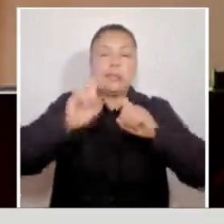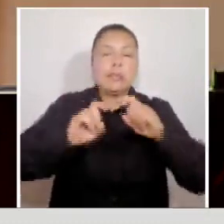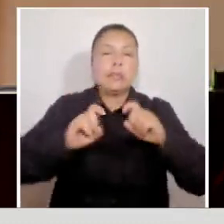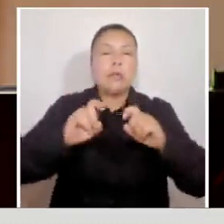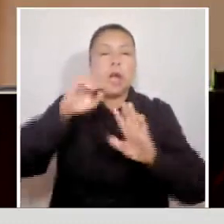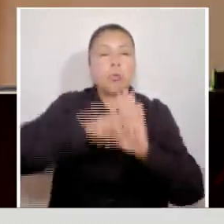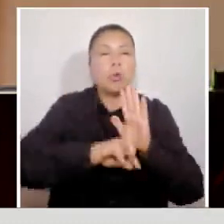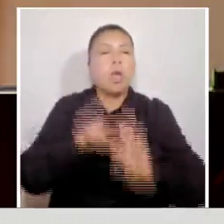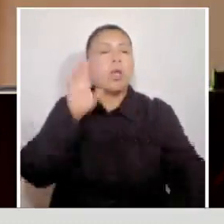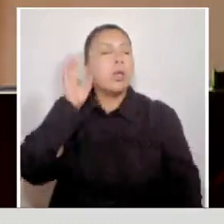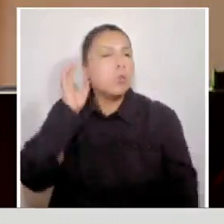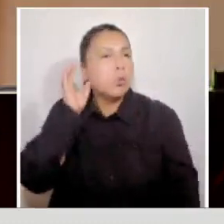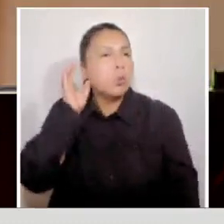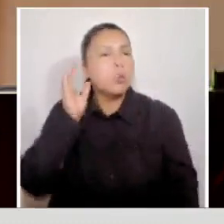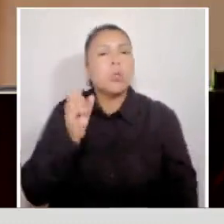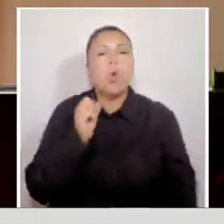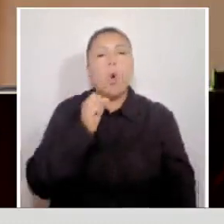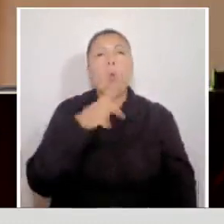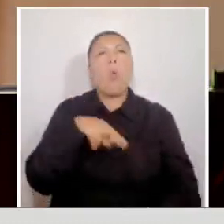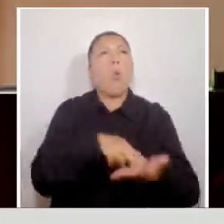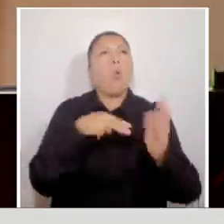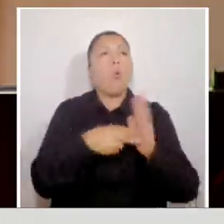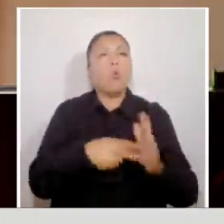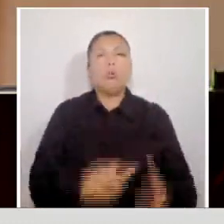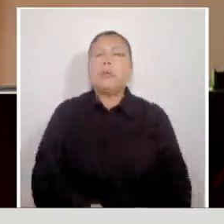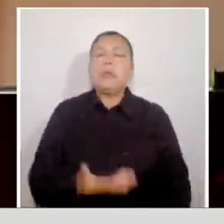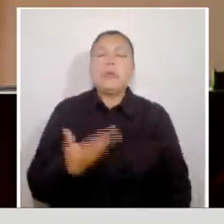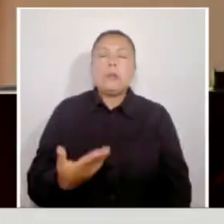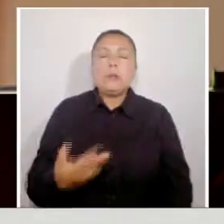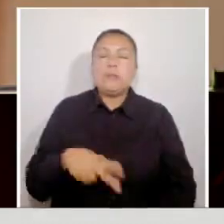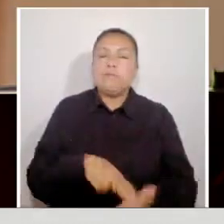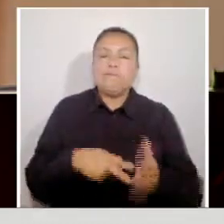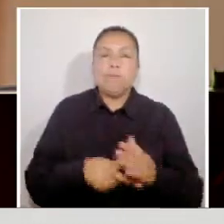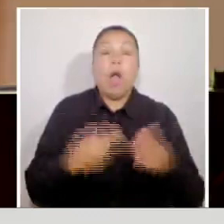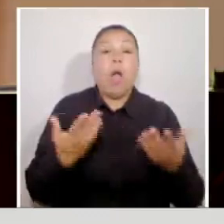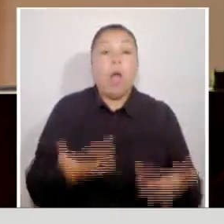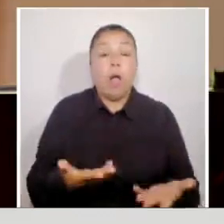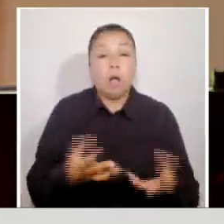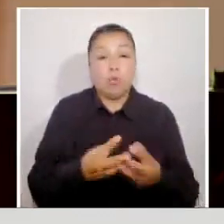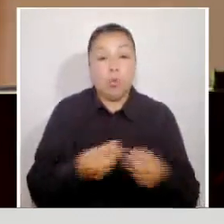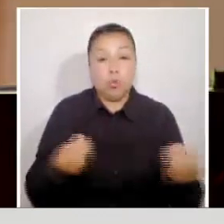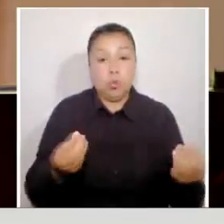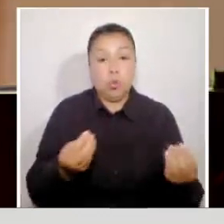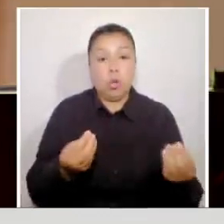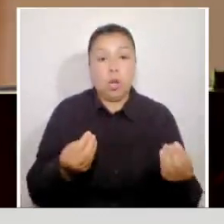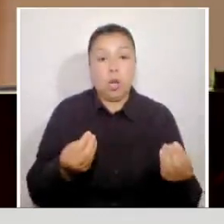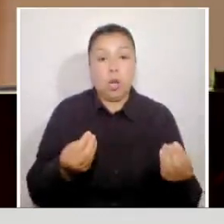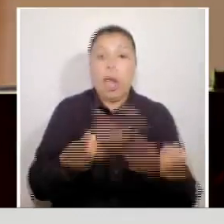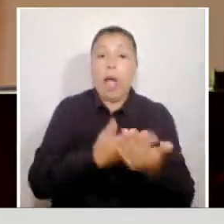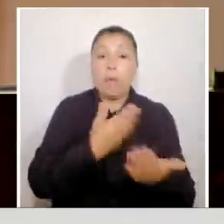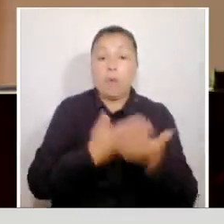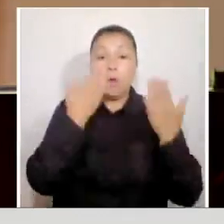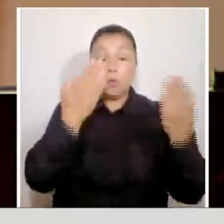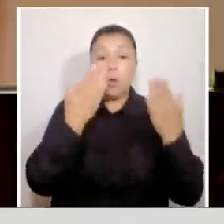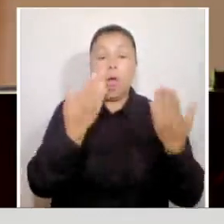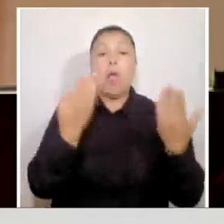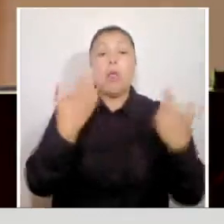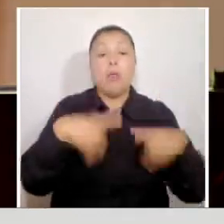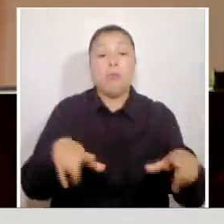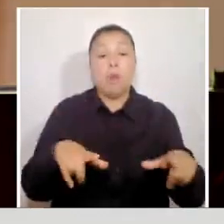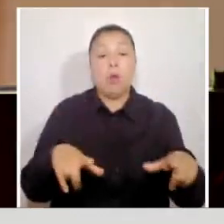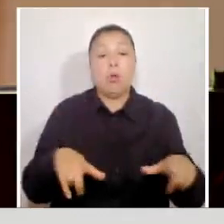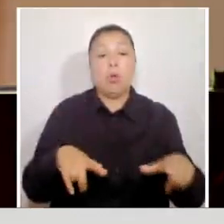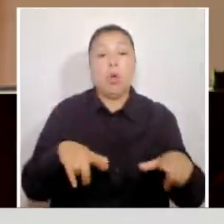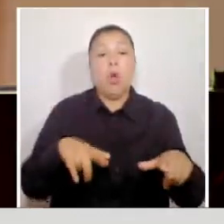escuchen Cuáles son los problemas y los dolores que esto viene a solucionar y aprovecho enviarle un mensaje a la dirección general de movilización